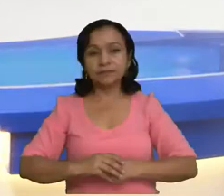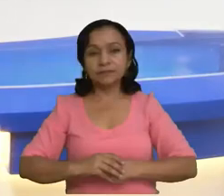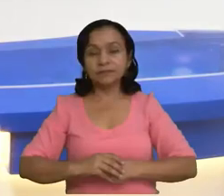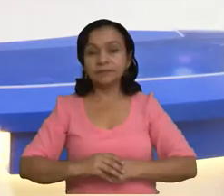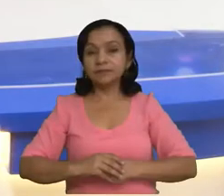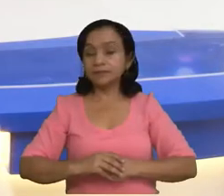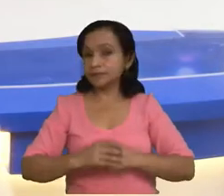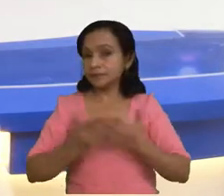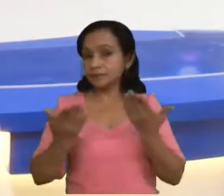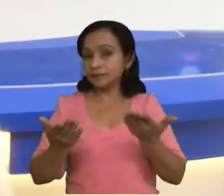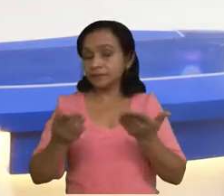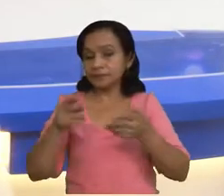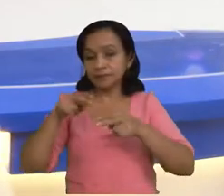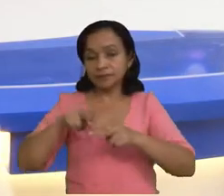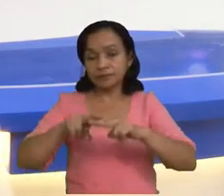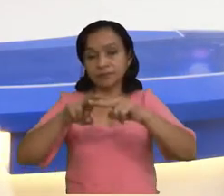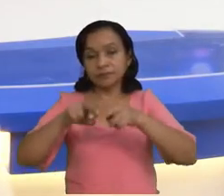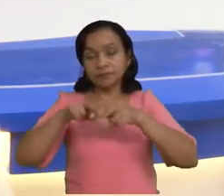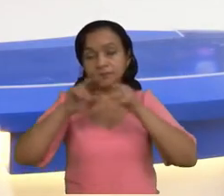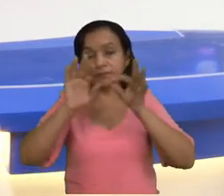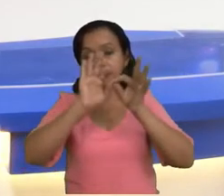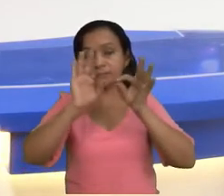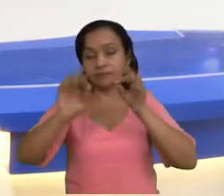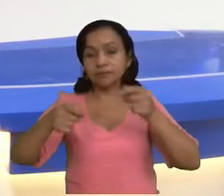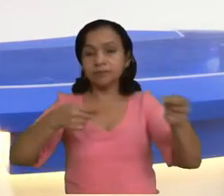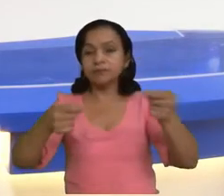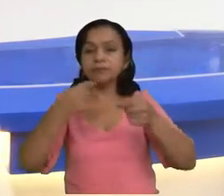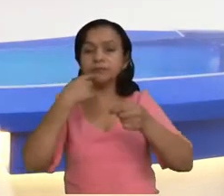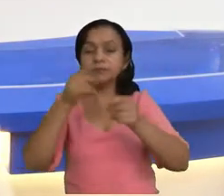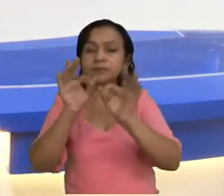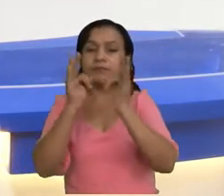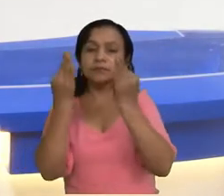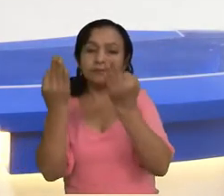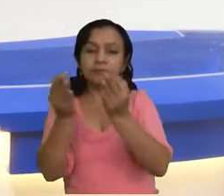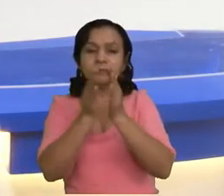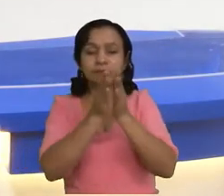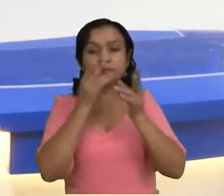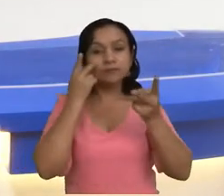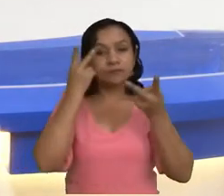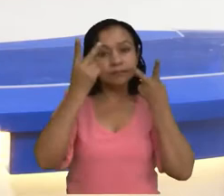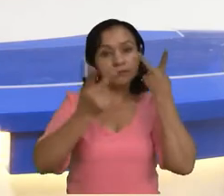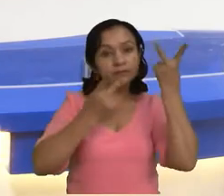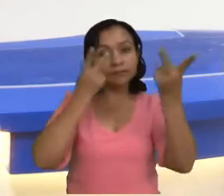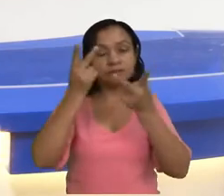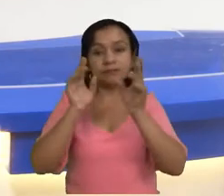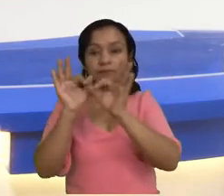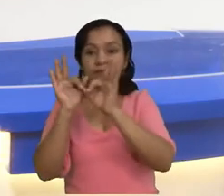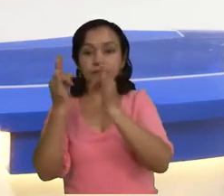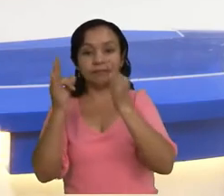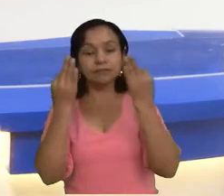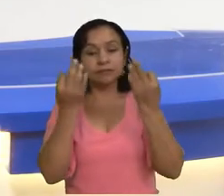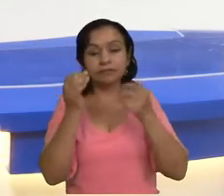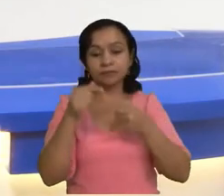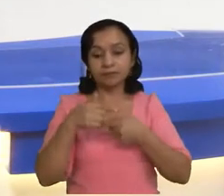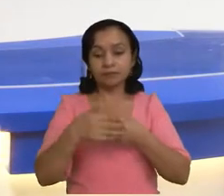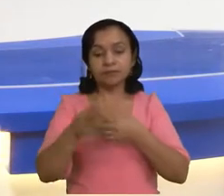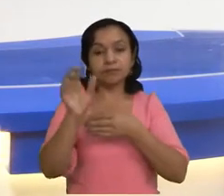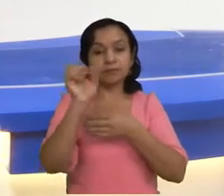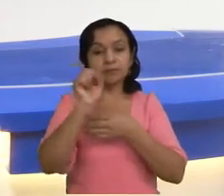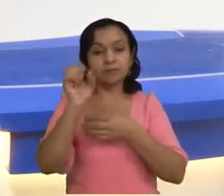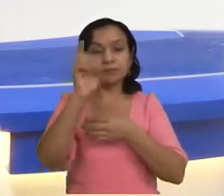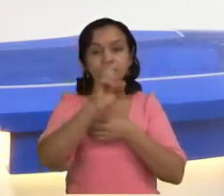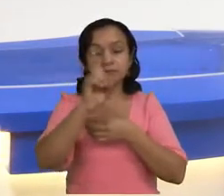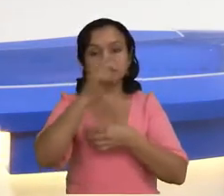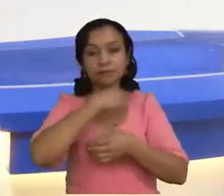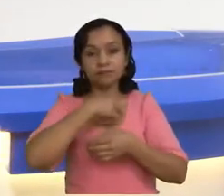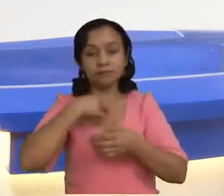Por su parte, el Parque Nacional de Ferias invita a las familias nicaragüenses a que visiten la Feria de la Familia este fin de semana, donde se